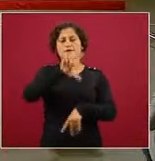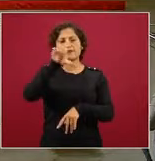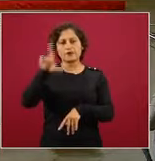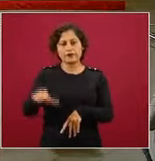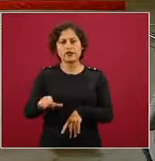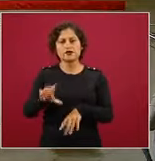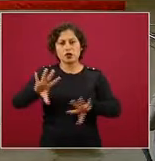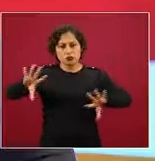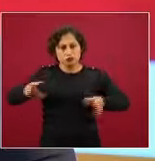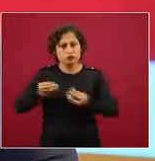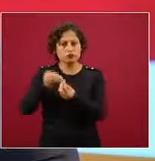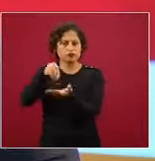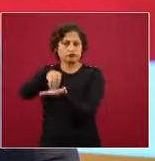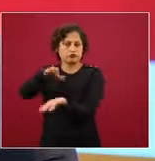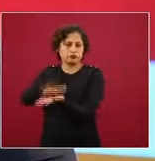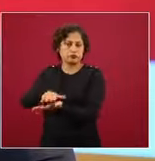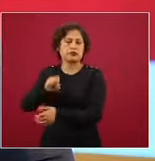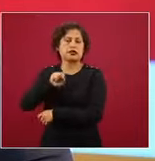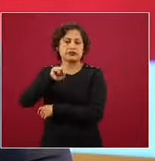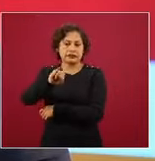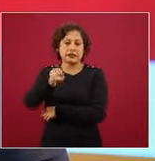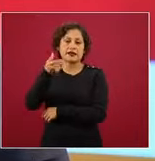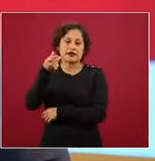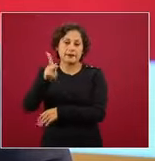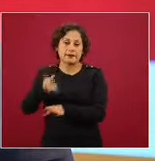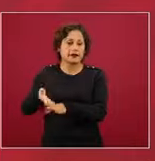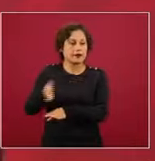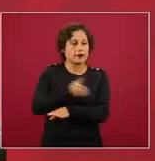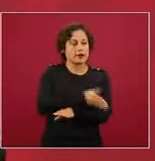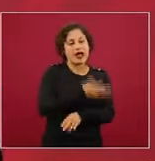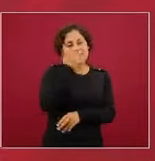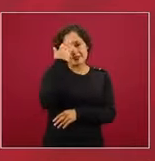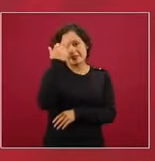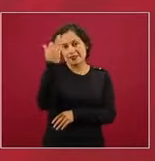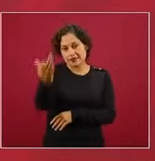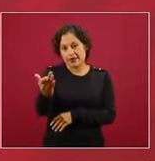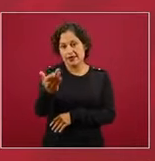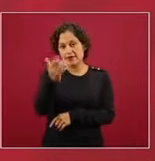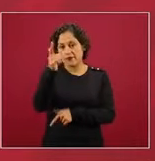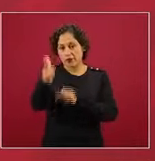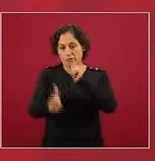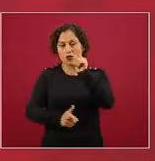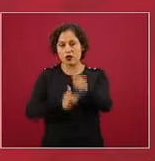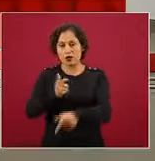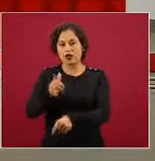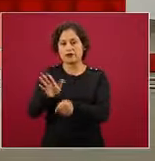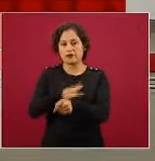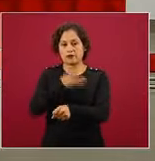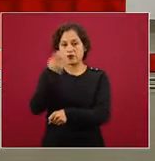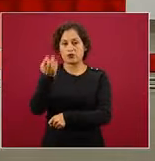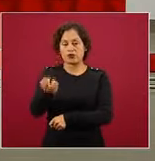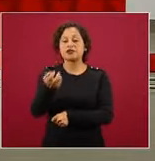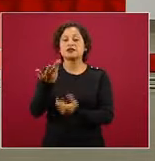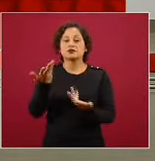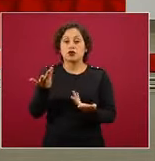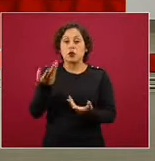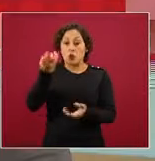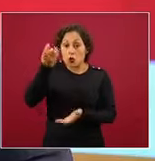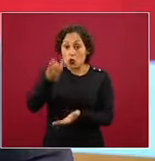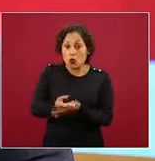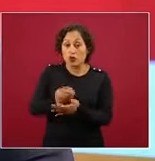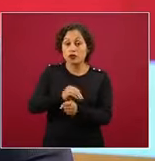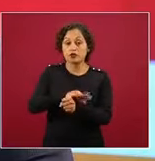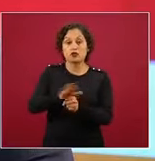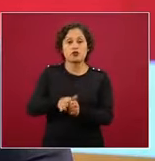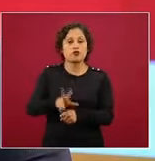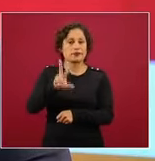integrándose. De hecho, esa es la razón, y no solamente en COVID-19, en todos los tipos de enfermedades, que el INEGI, quien